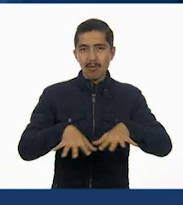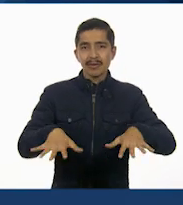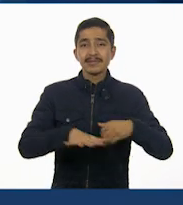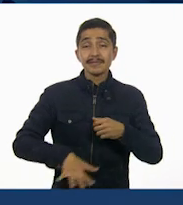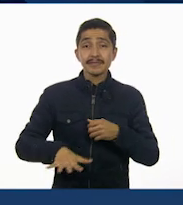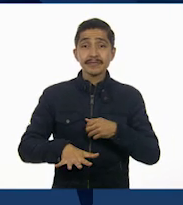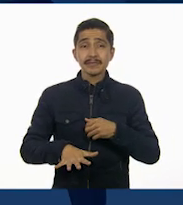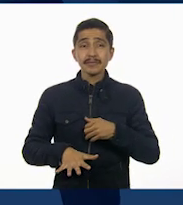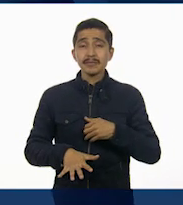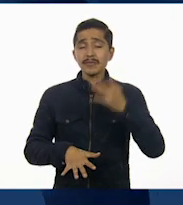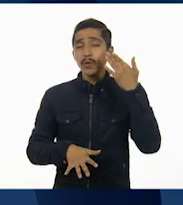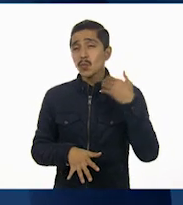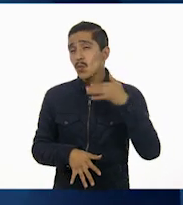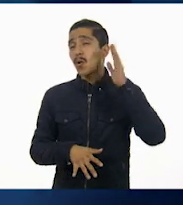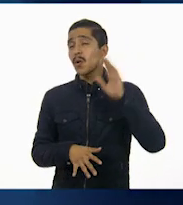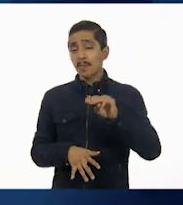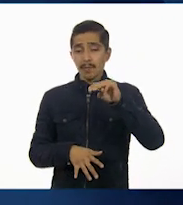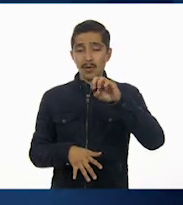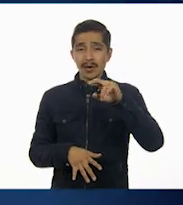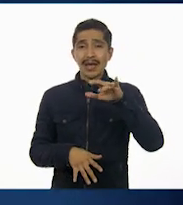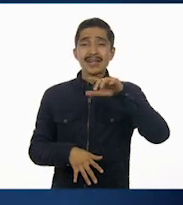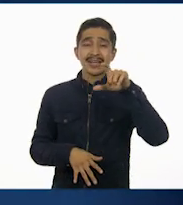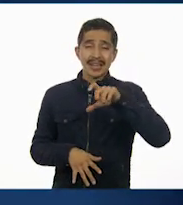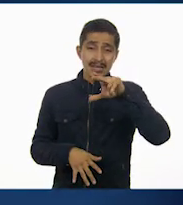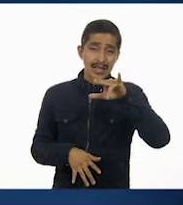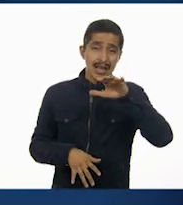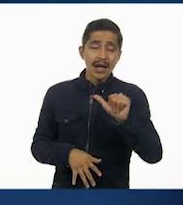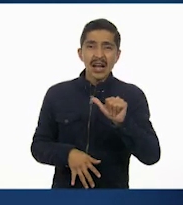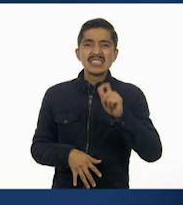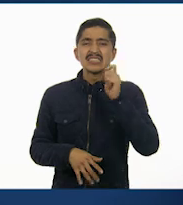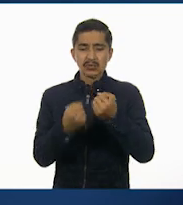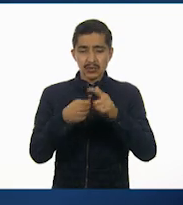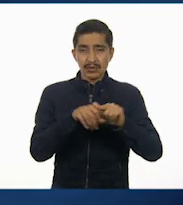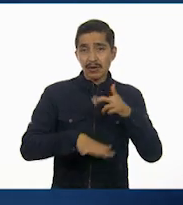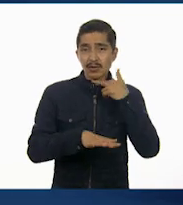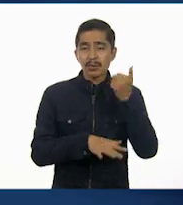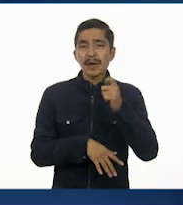En la época de la monarquía, la sociedad romana estaba formada por